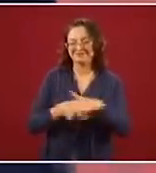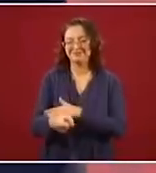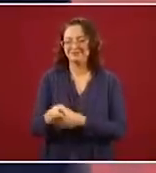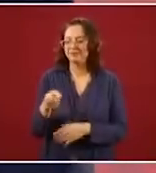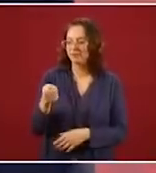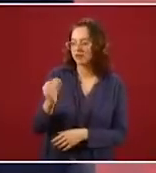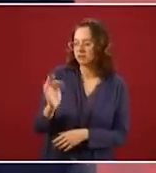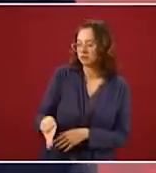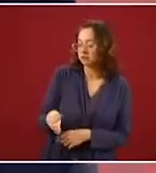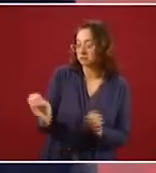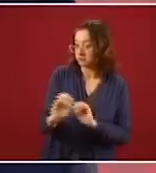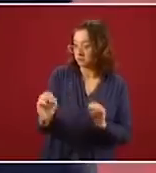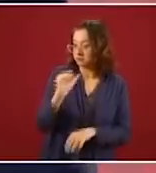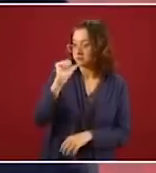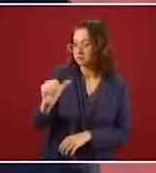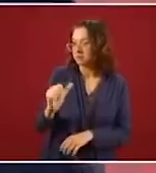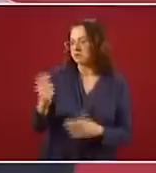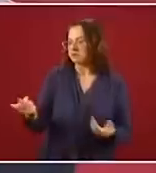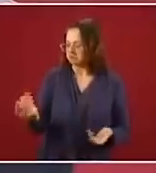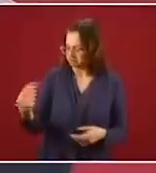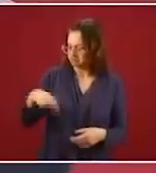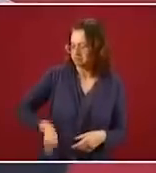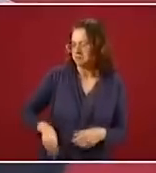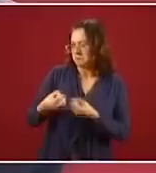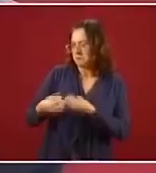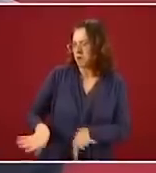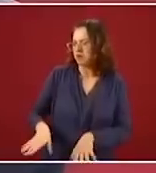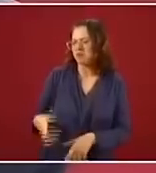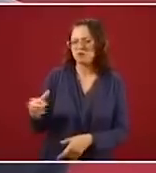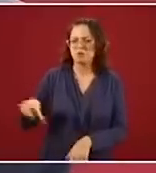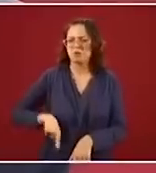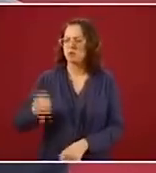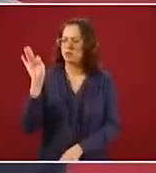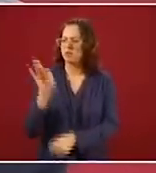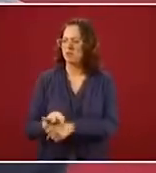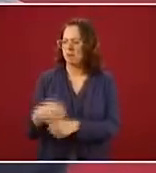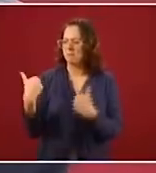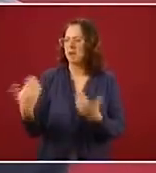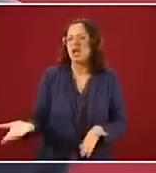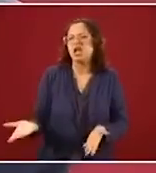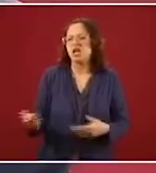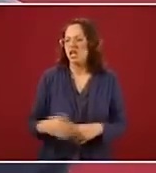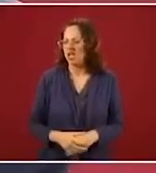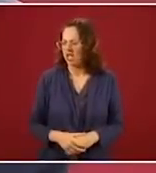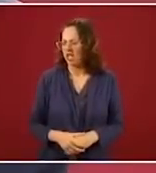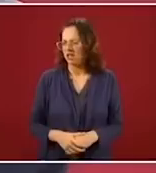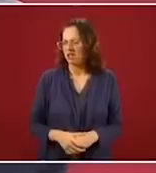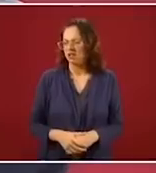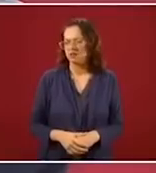gobierno? Porque esa era la mentalidad que prevalecía.